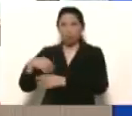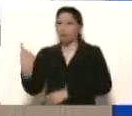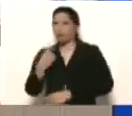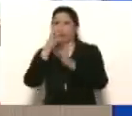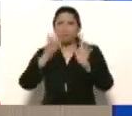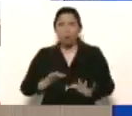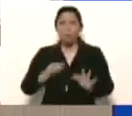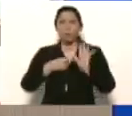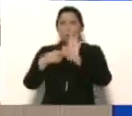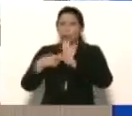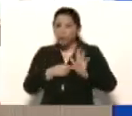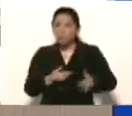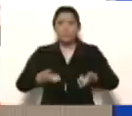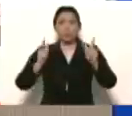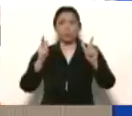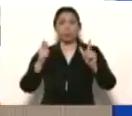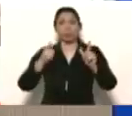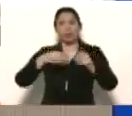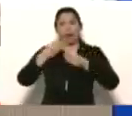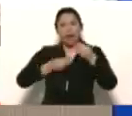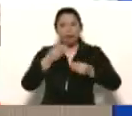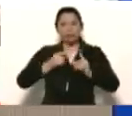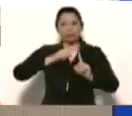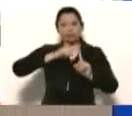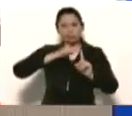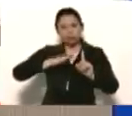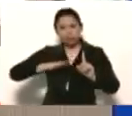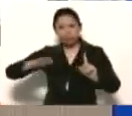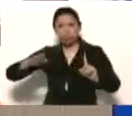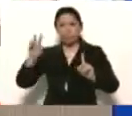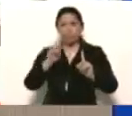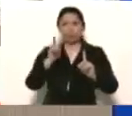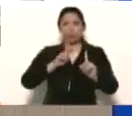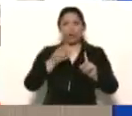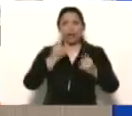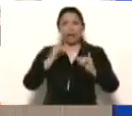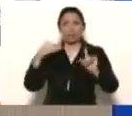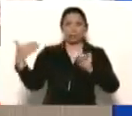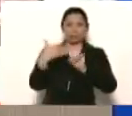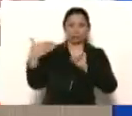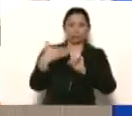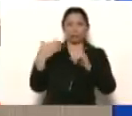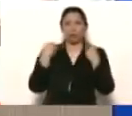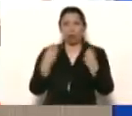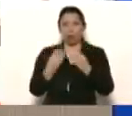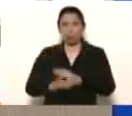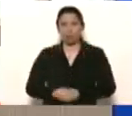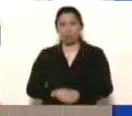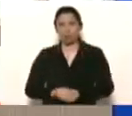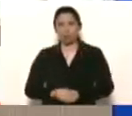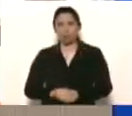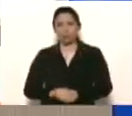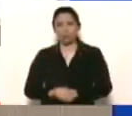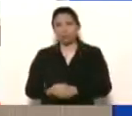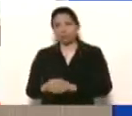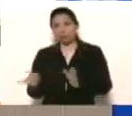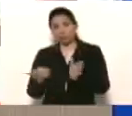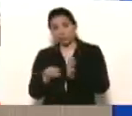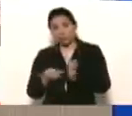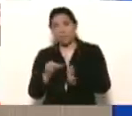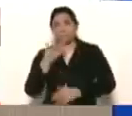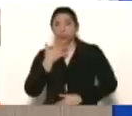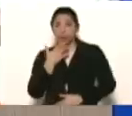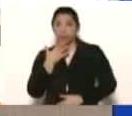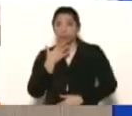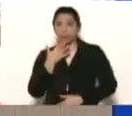la posibilidad de aplanar la curva de contagio así que venezuela está asediada por sus dos vecinos por el vecino de